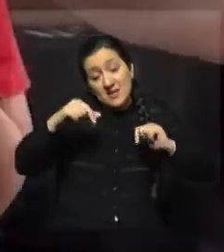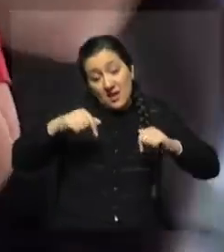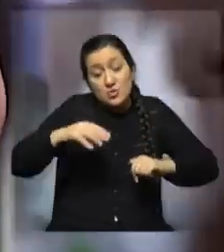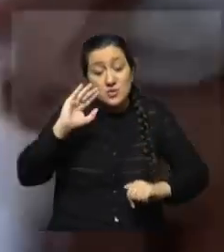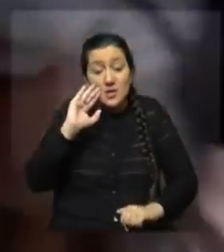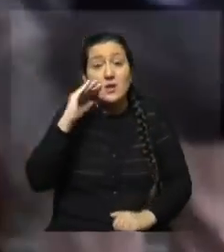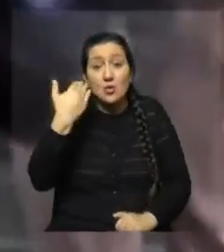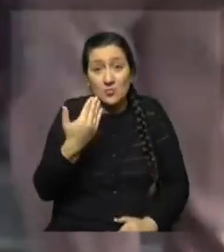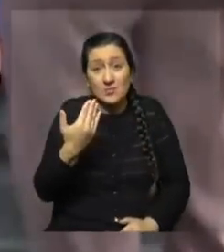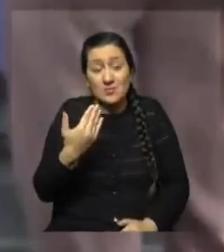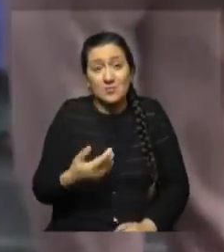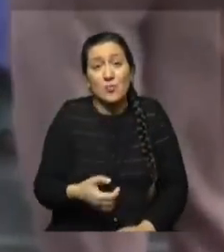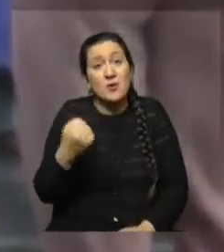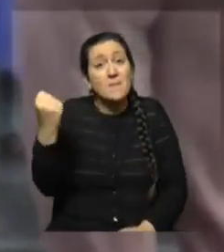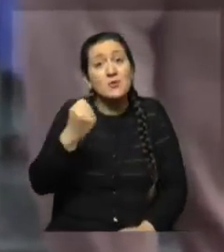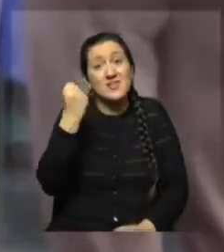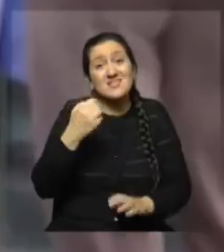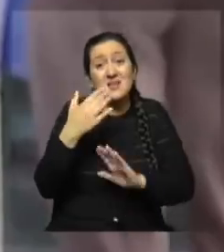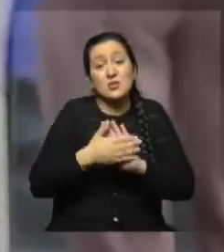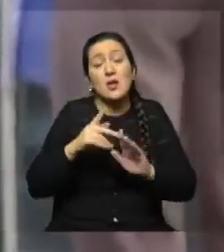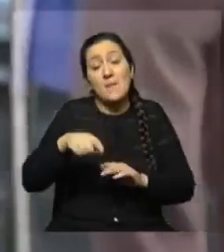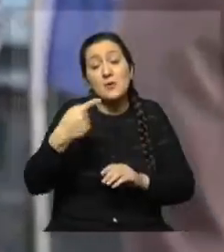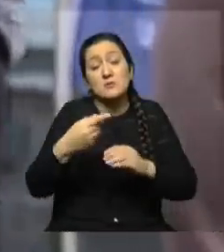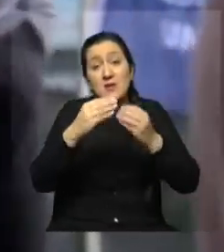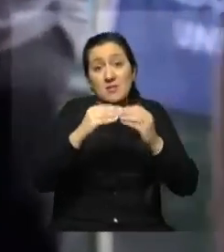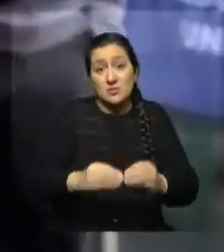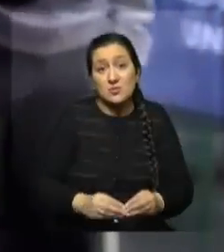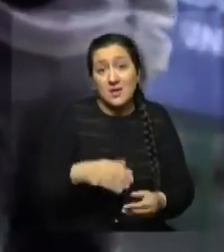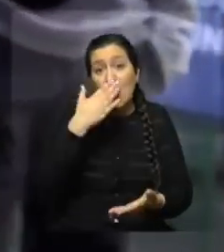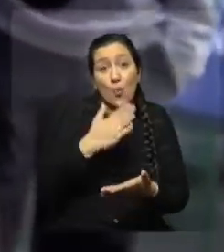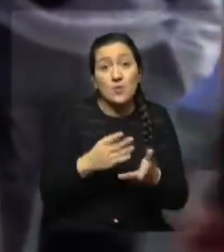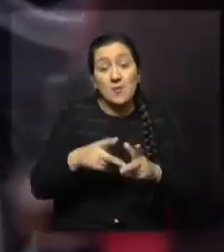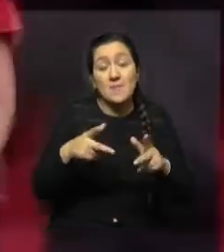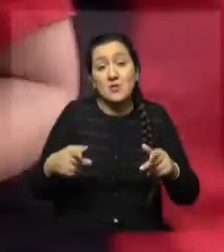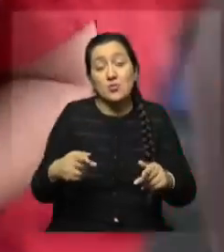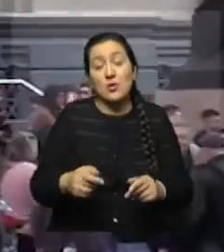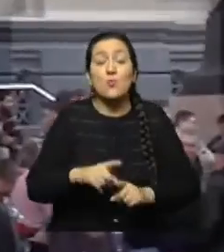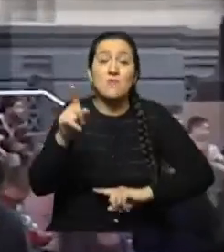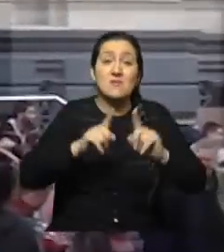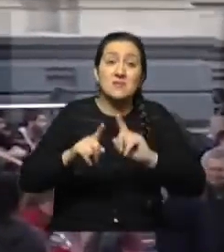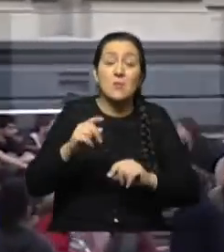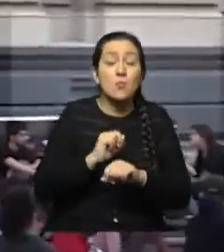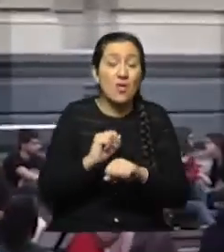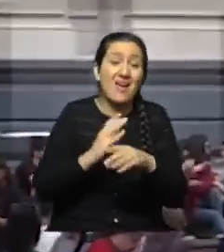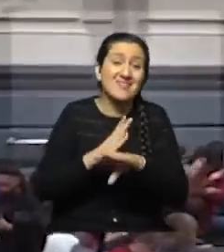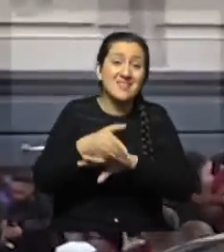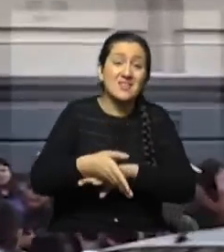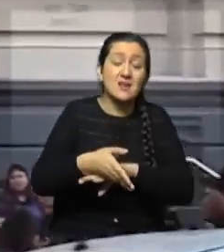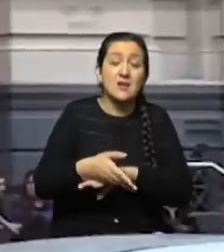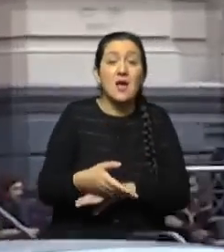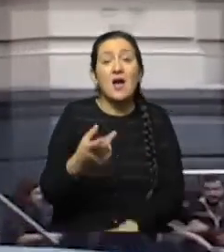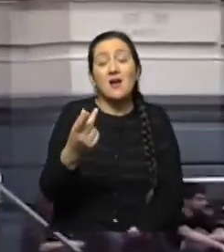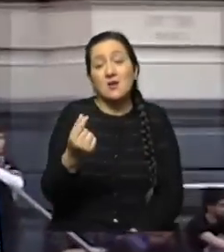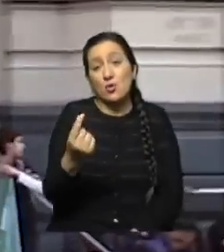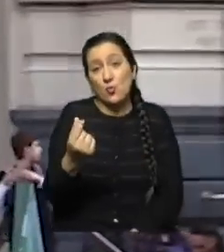como una causa nacional y que en la próxima rendición de cuentas que es la última del período la universidad de la República Puede acceder a los recursos